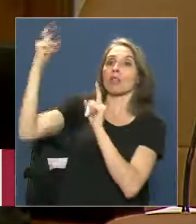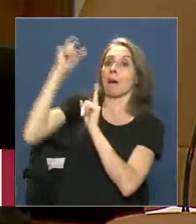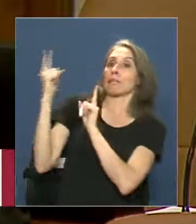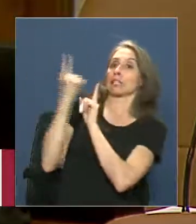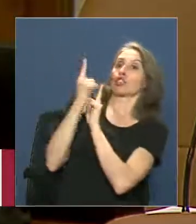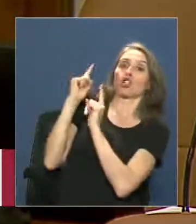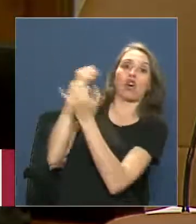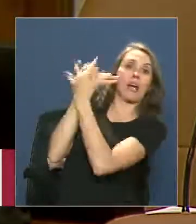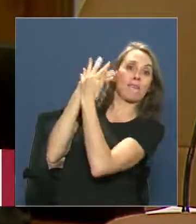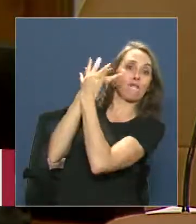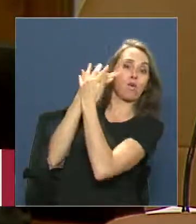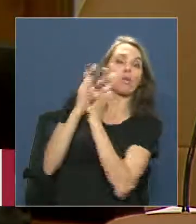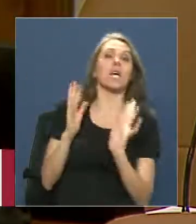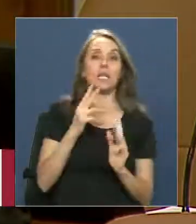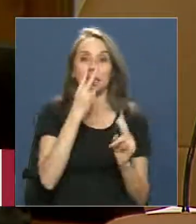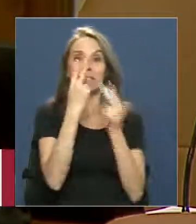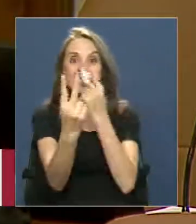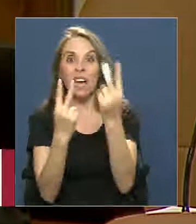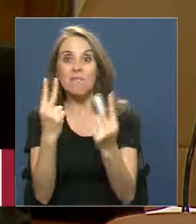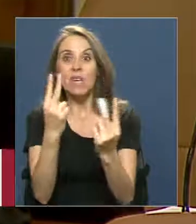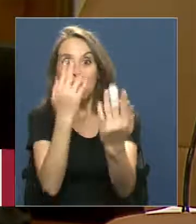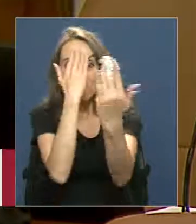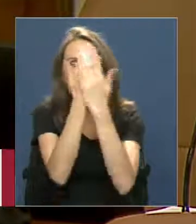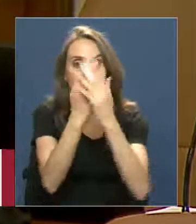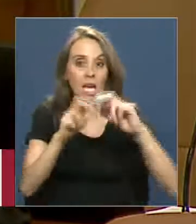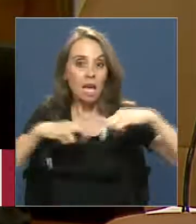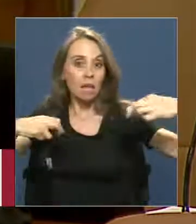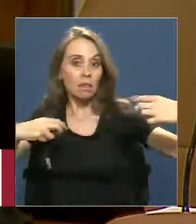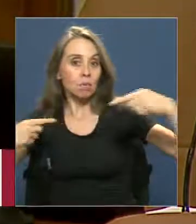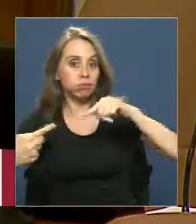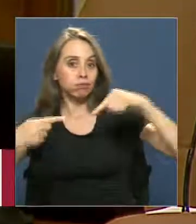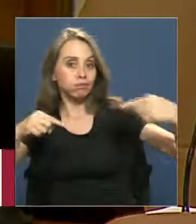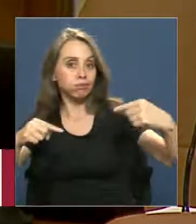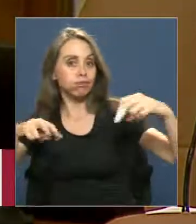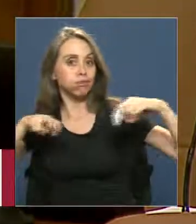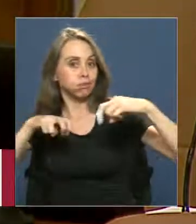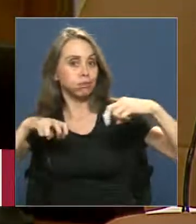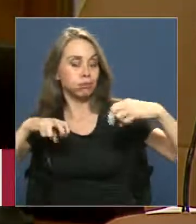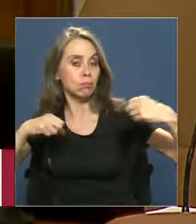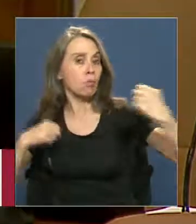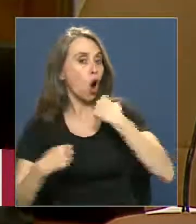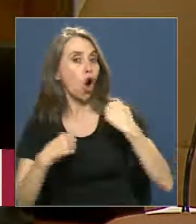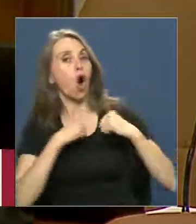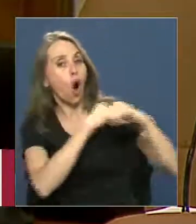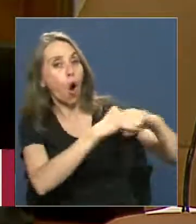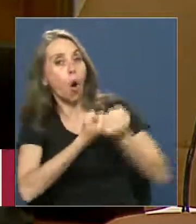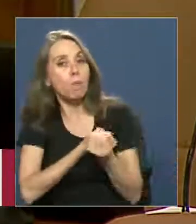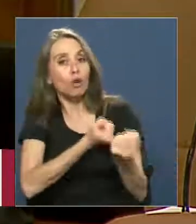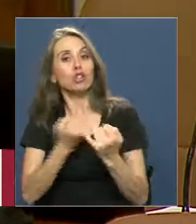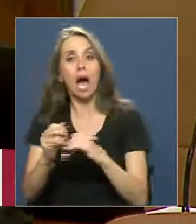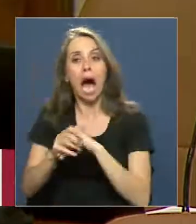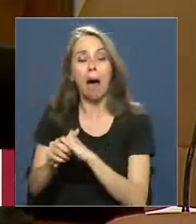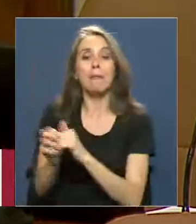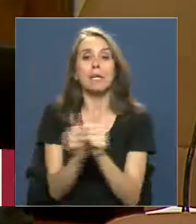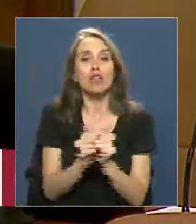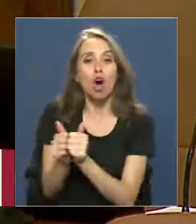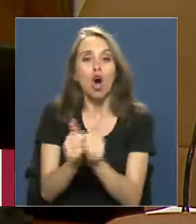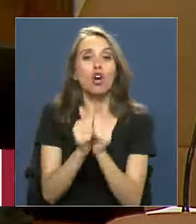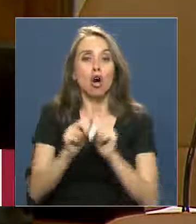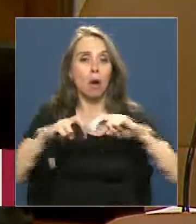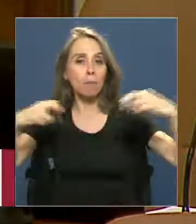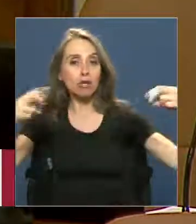con absoluta libertad y enfrente de tus adversarios, opositores, amigos, correligionarios, camaradas,